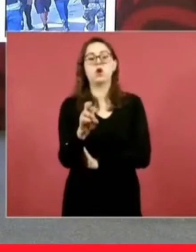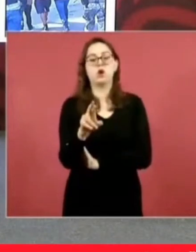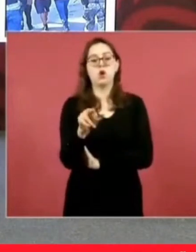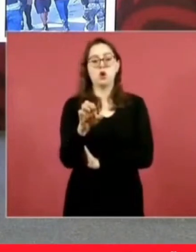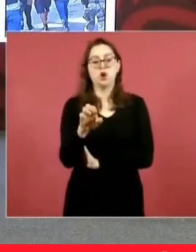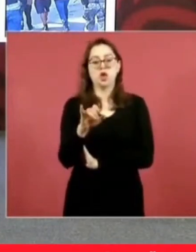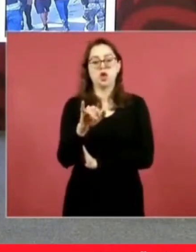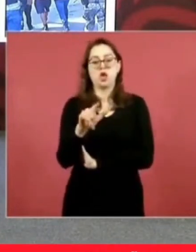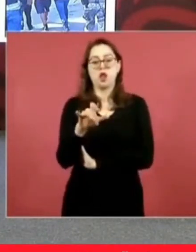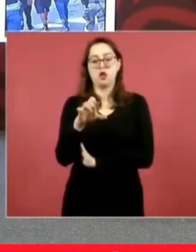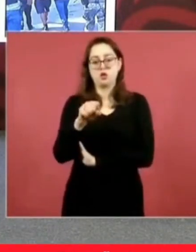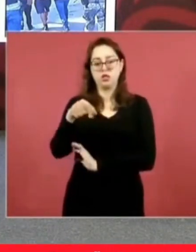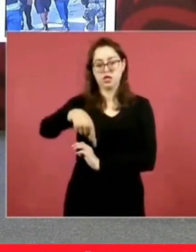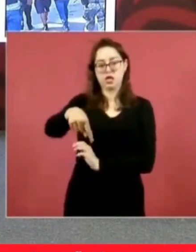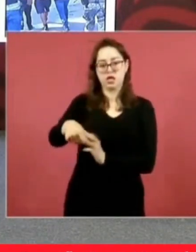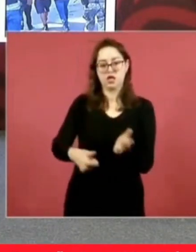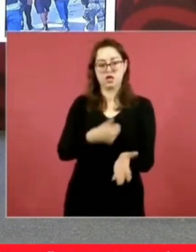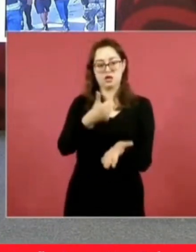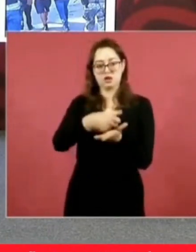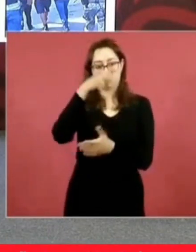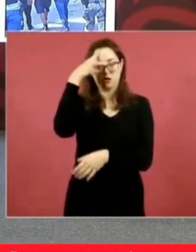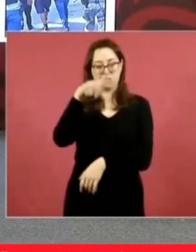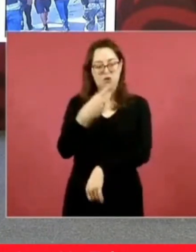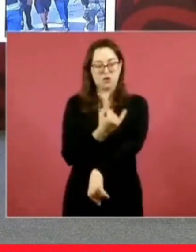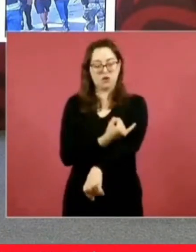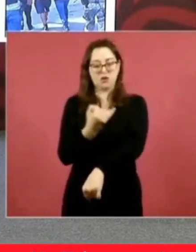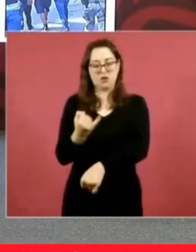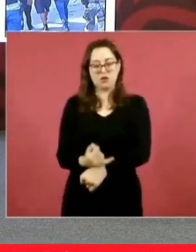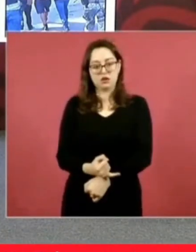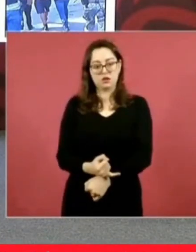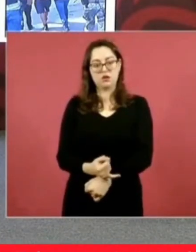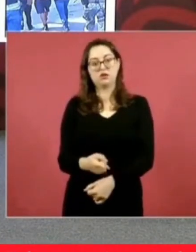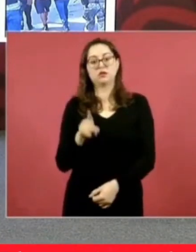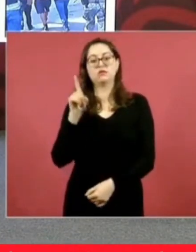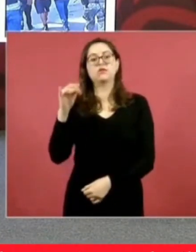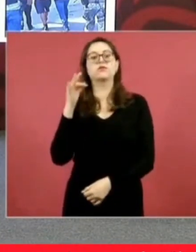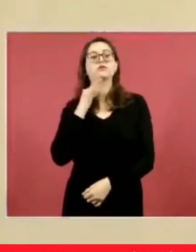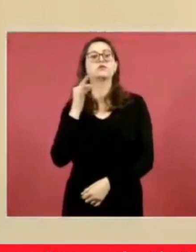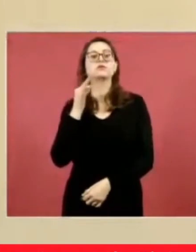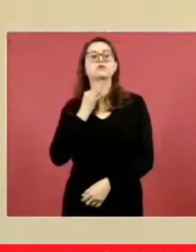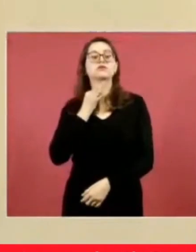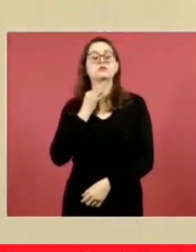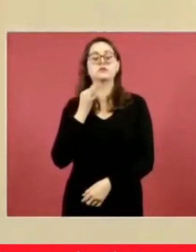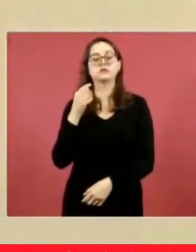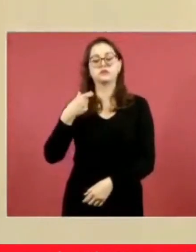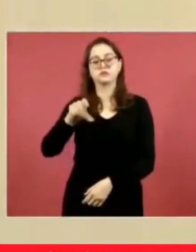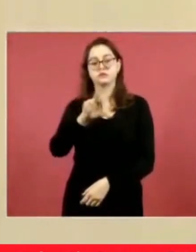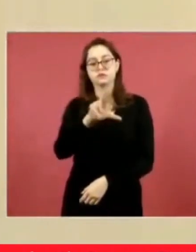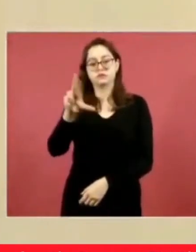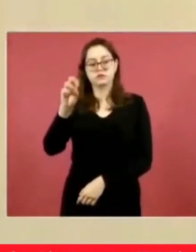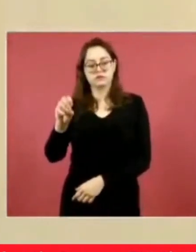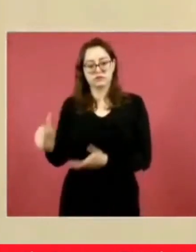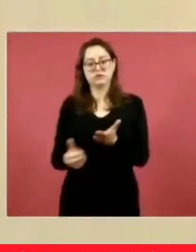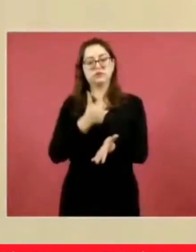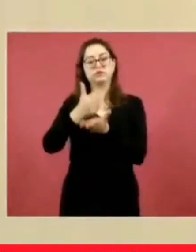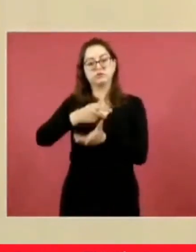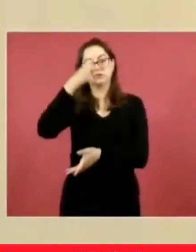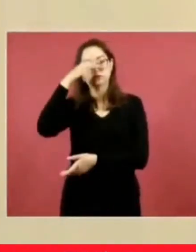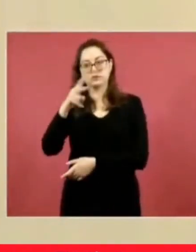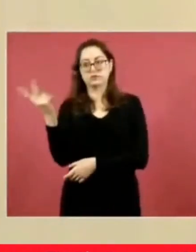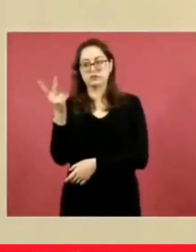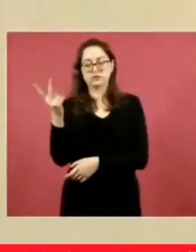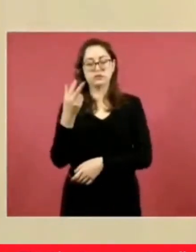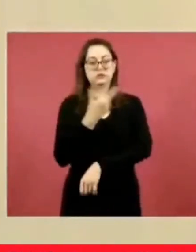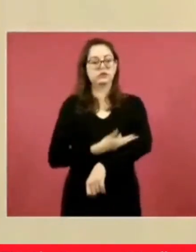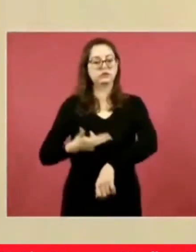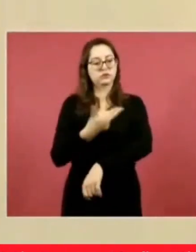detenido aquí en la alcaldía de Iztapalapa por la fiscalía de Quintana Roy la de la Ciudad de México también con apoyo de cono